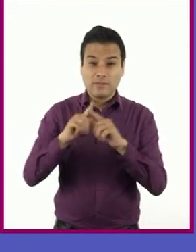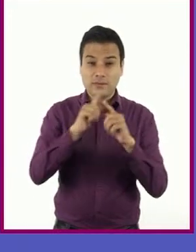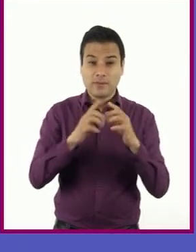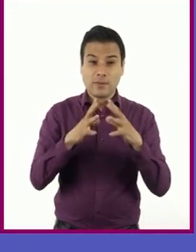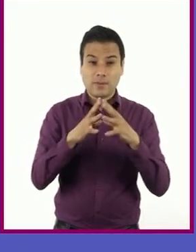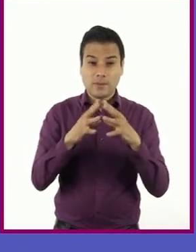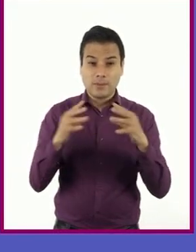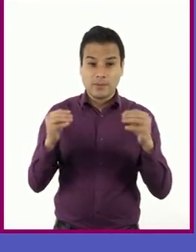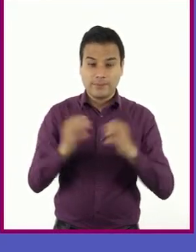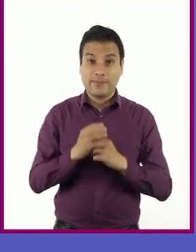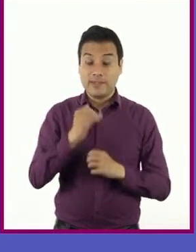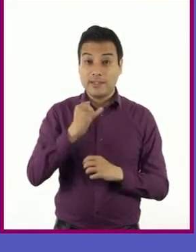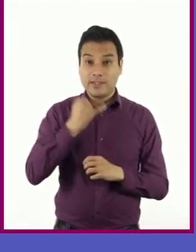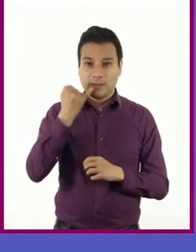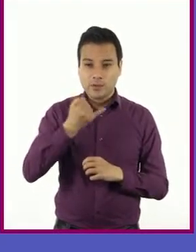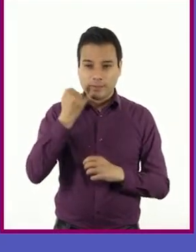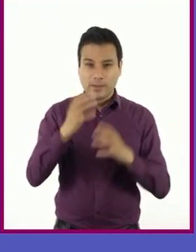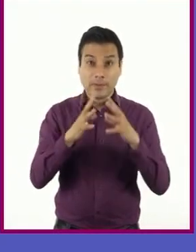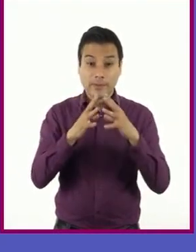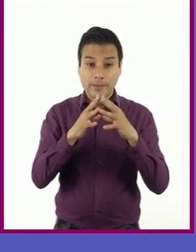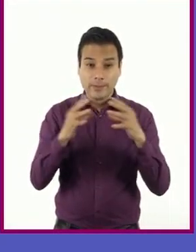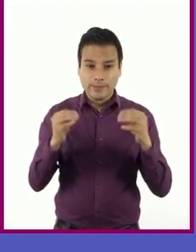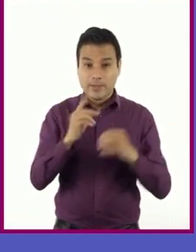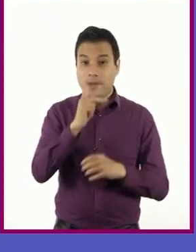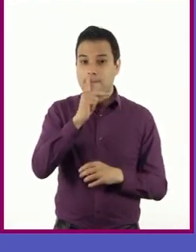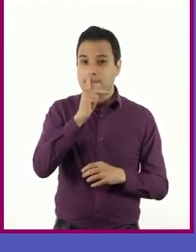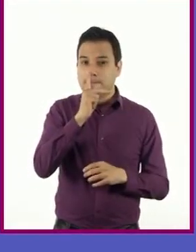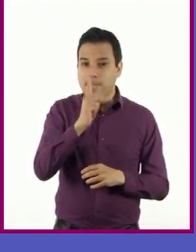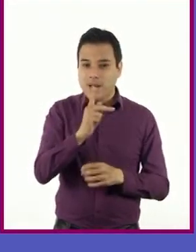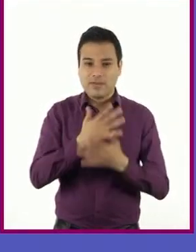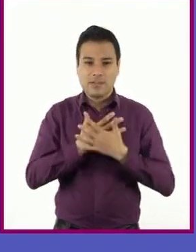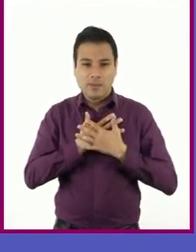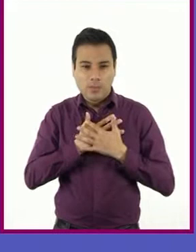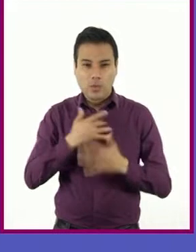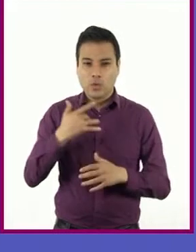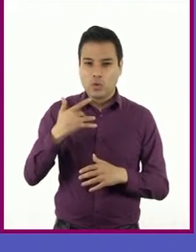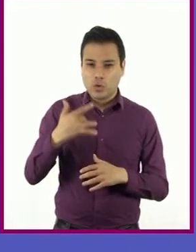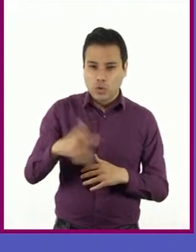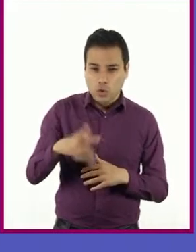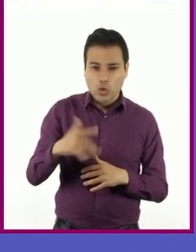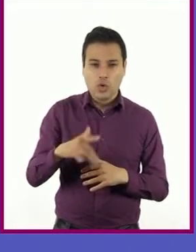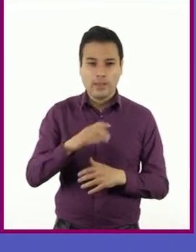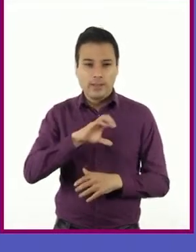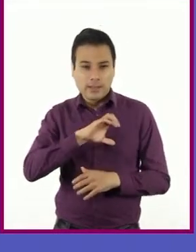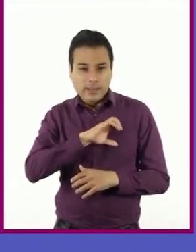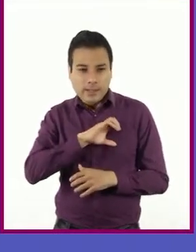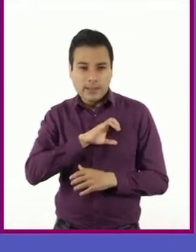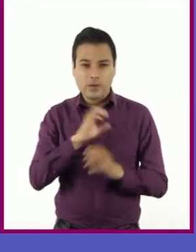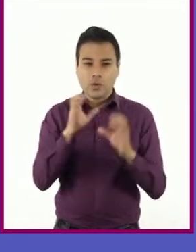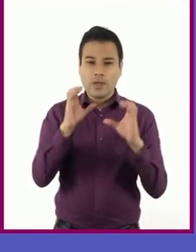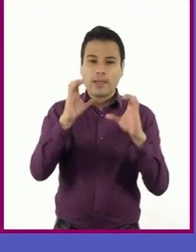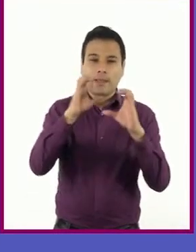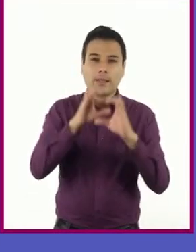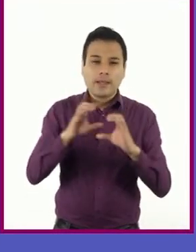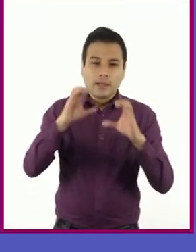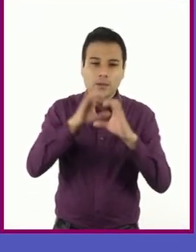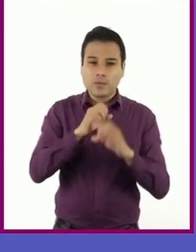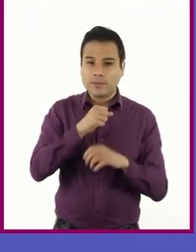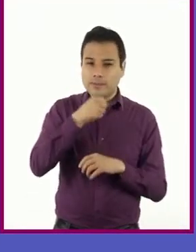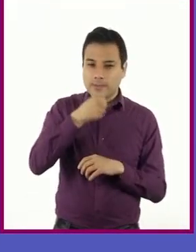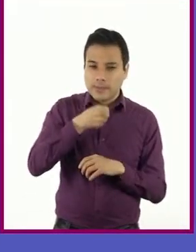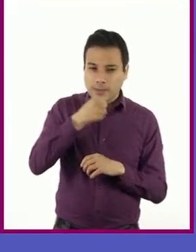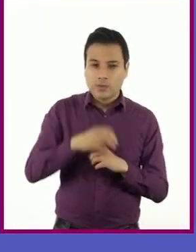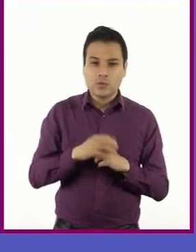Cuando muere una lengua, sus palabras de amor, entonación, de dolor y querencia, tal vez viejos cantos,